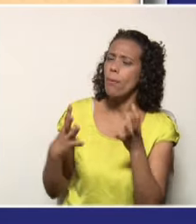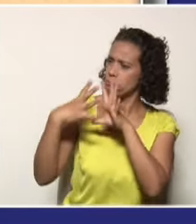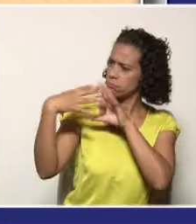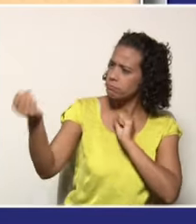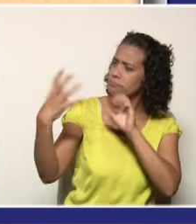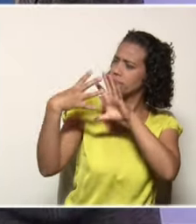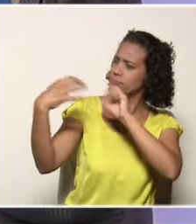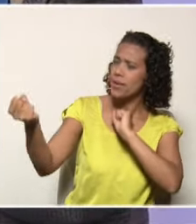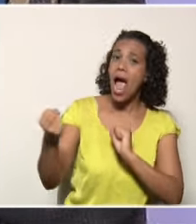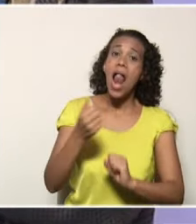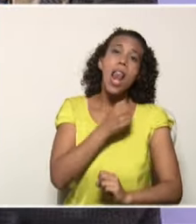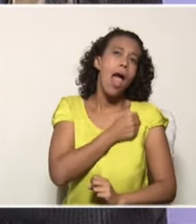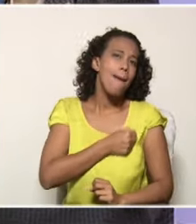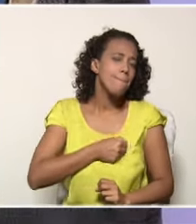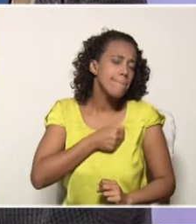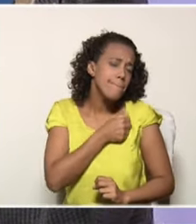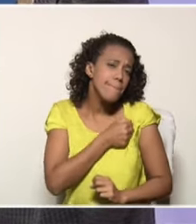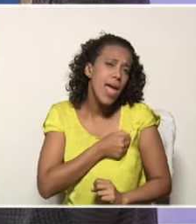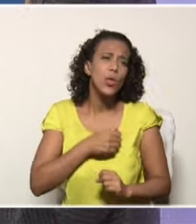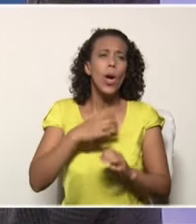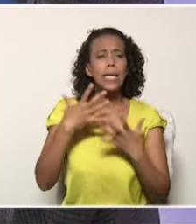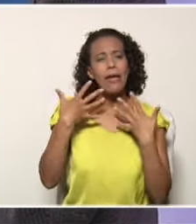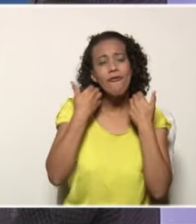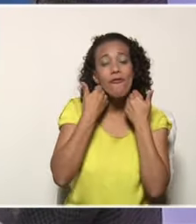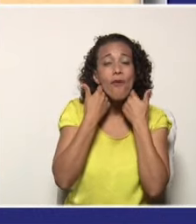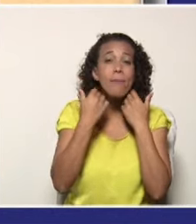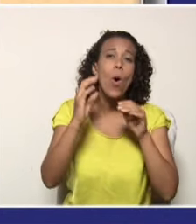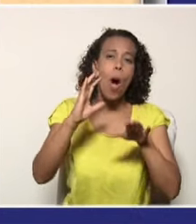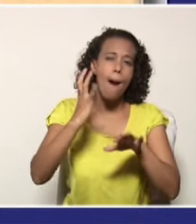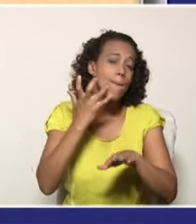ejemplo, lamento que estés enfermo, pronto te vas a recuperar.